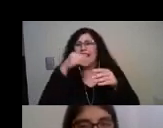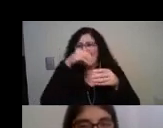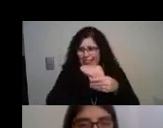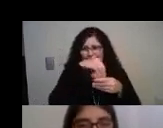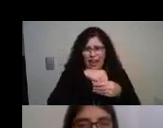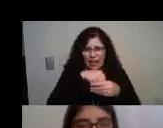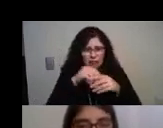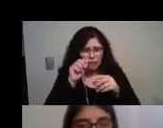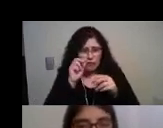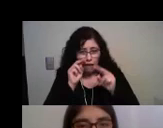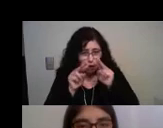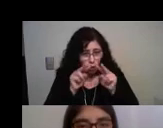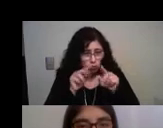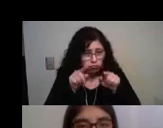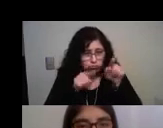está representada